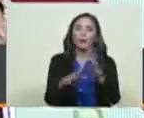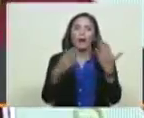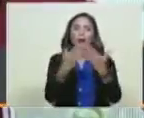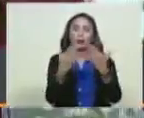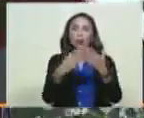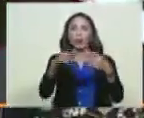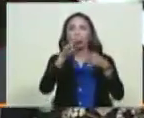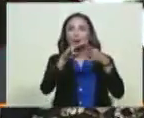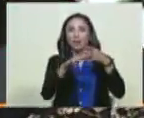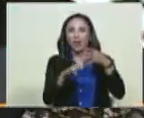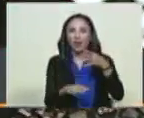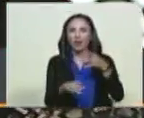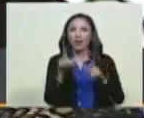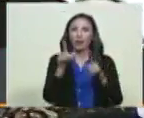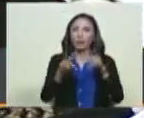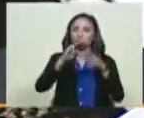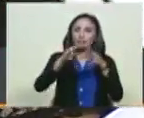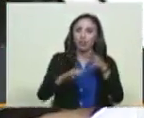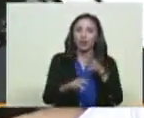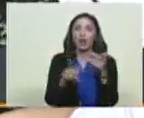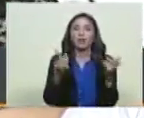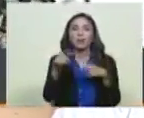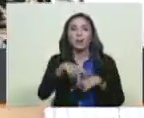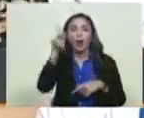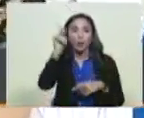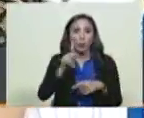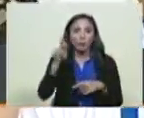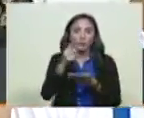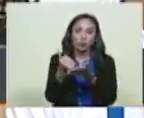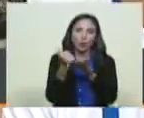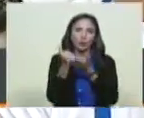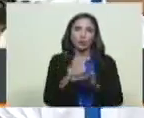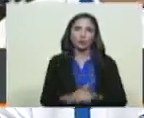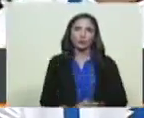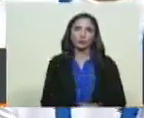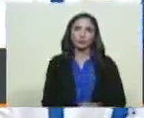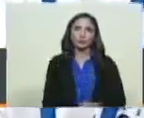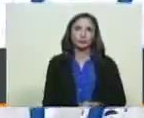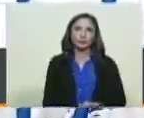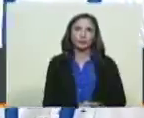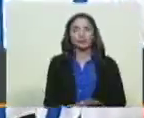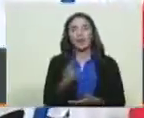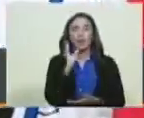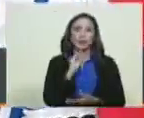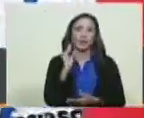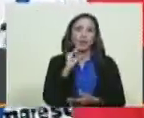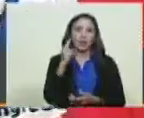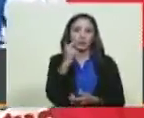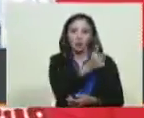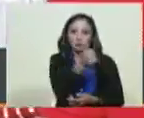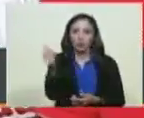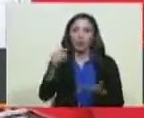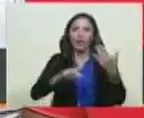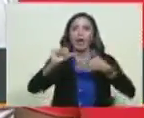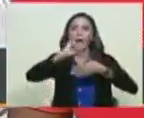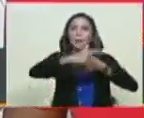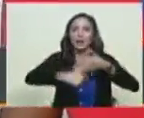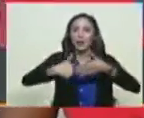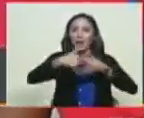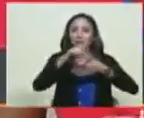que nos ayude con profesores que nos ayude con la experiencia que hay en américa latina'